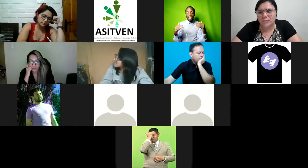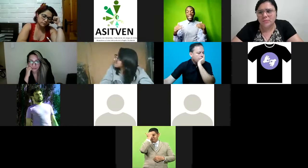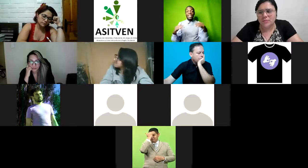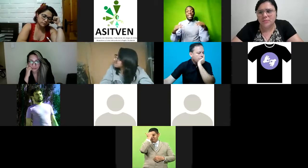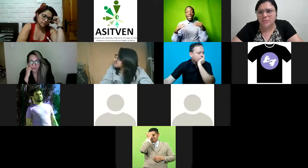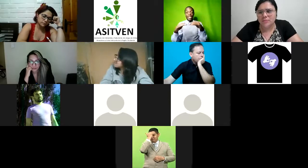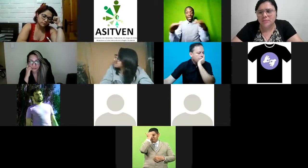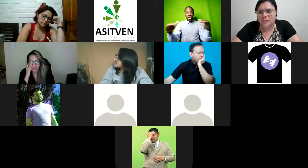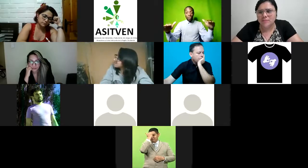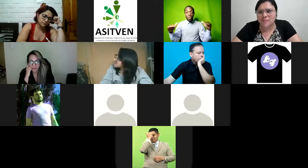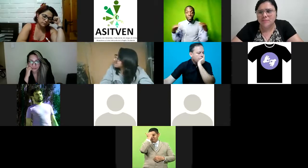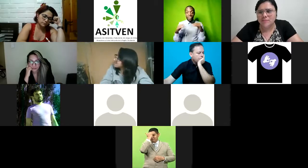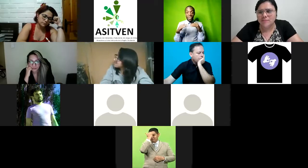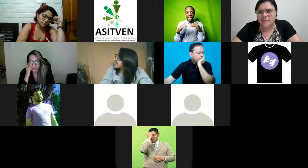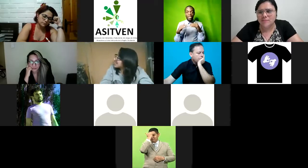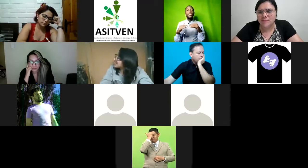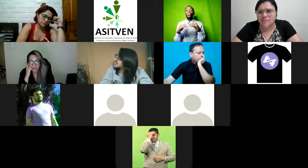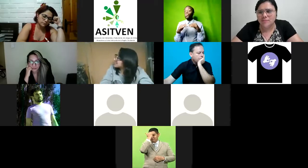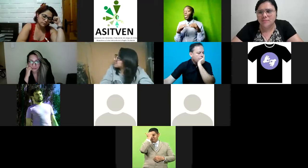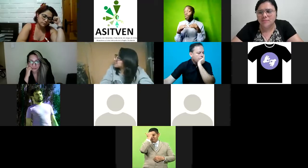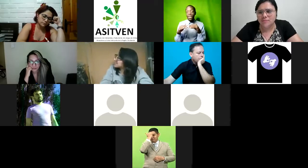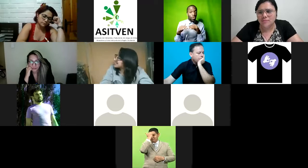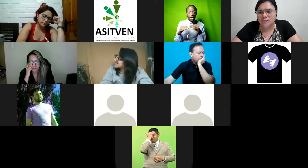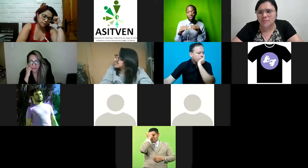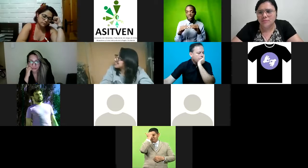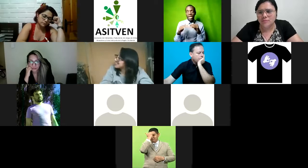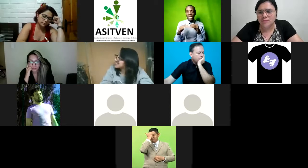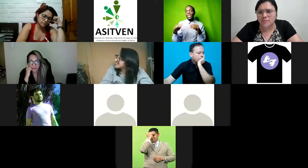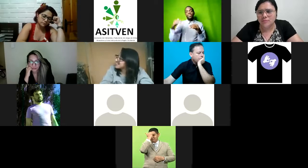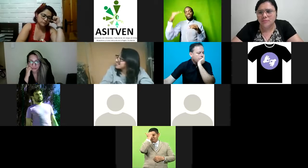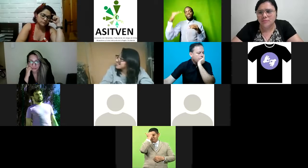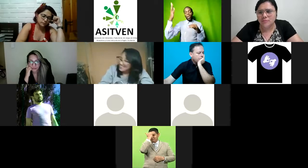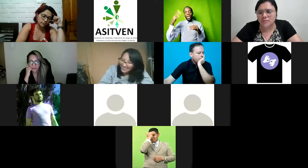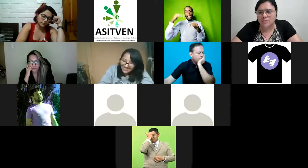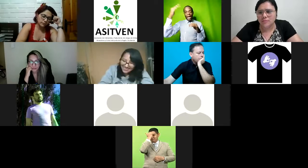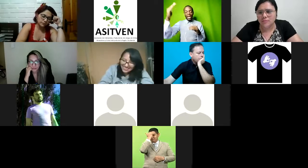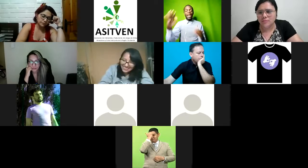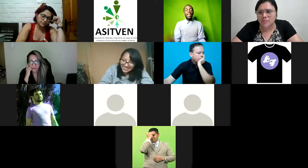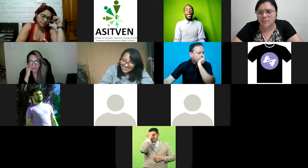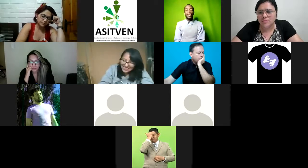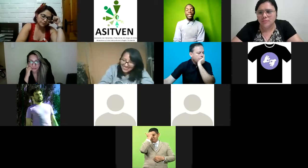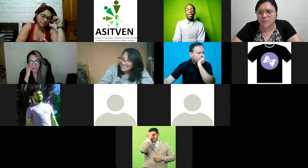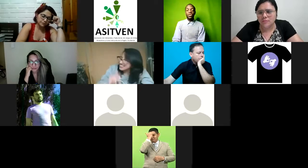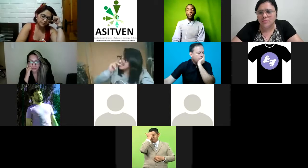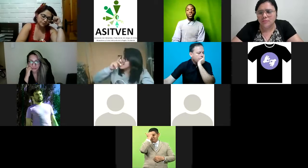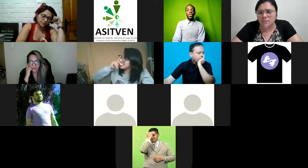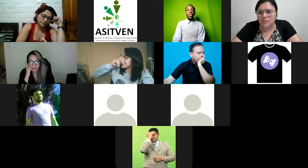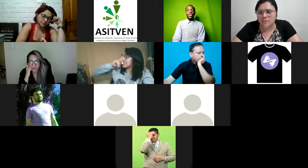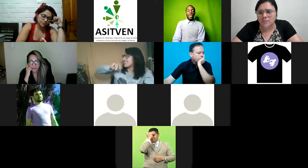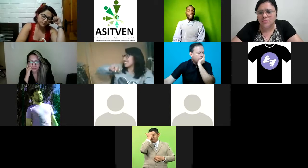lengua de señas que es de subnivel, usted todavía no la usa bien, ¿cómo va a llegar a dar ese